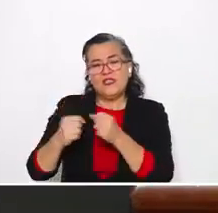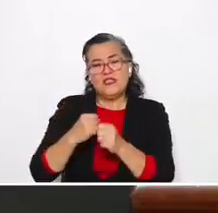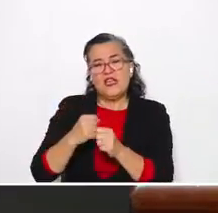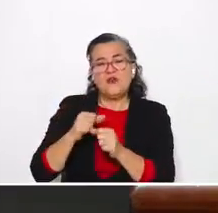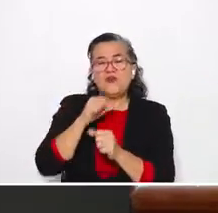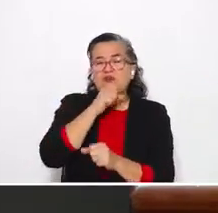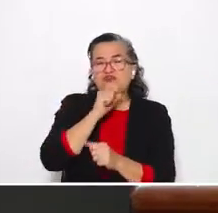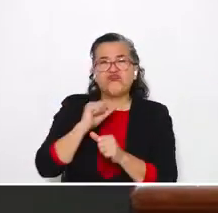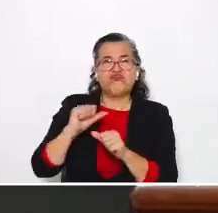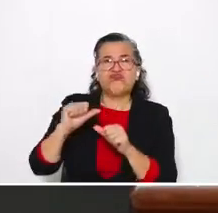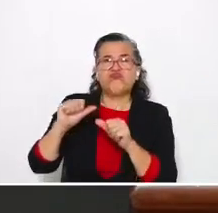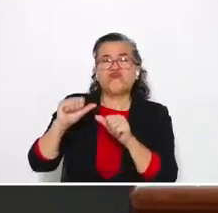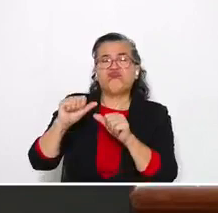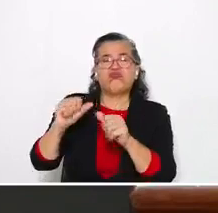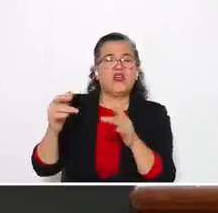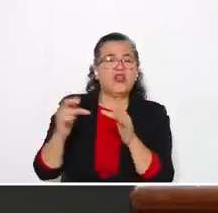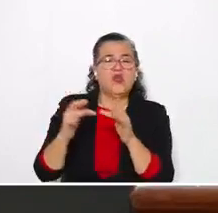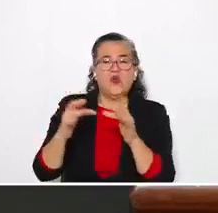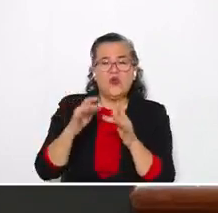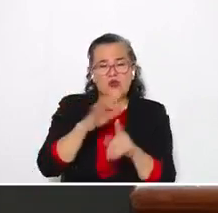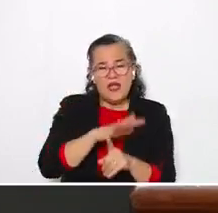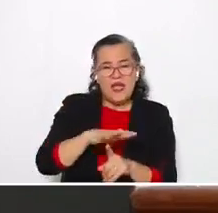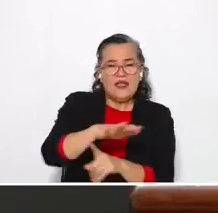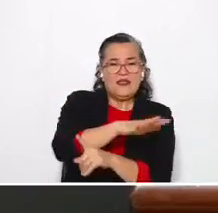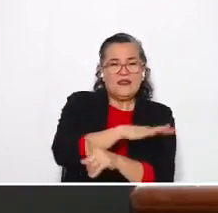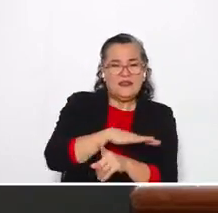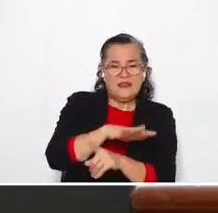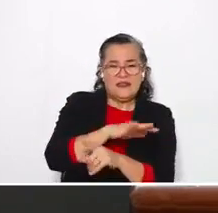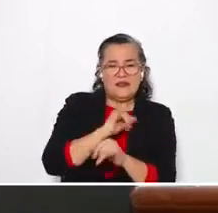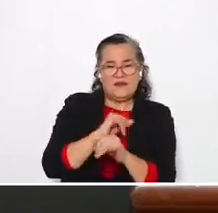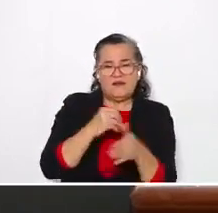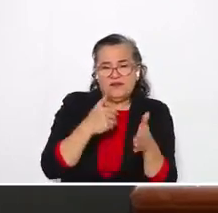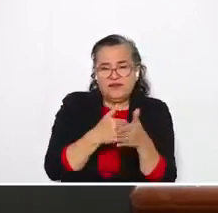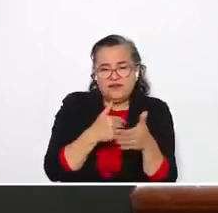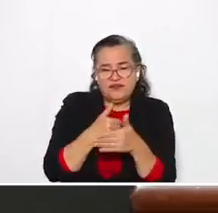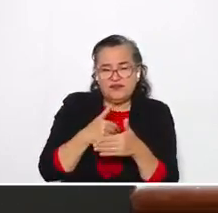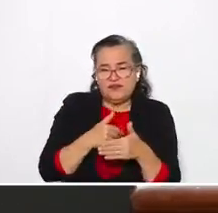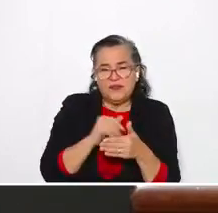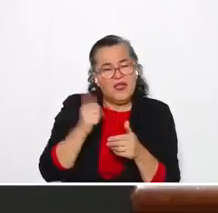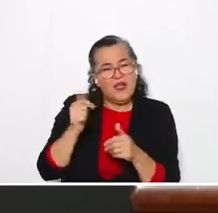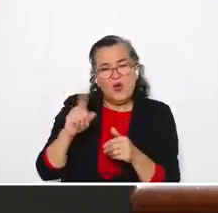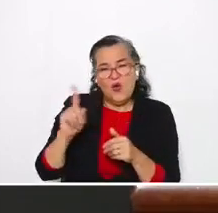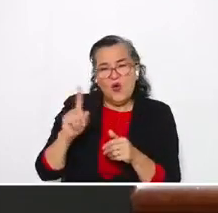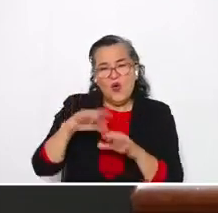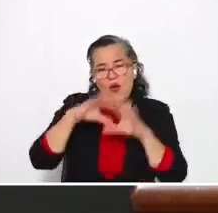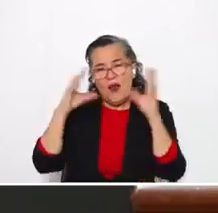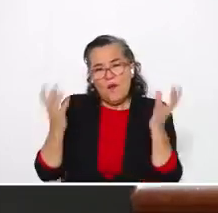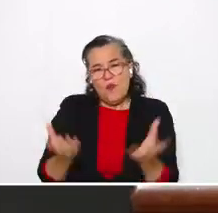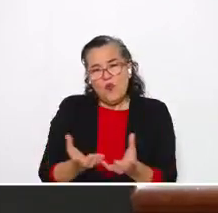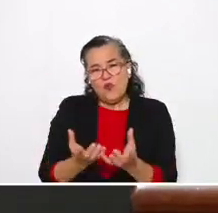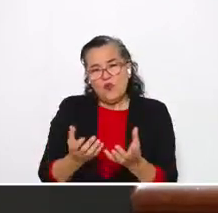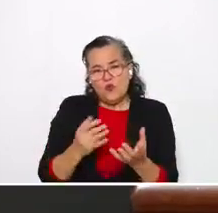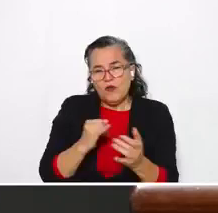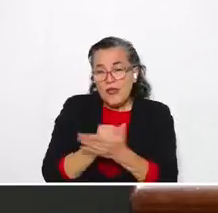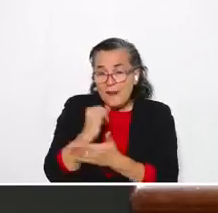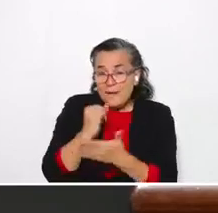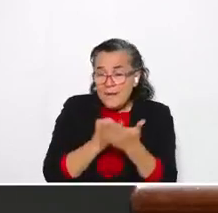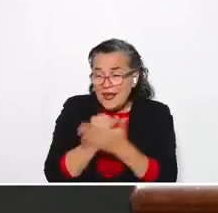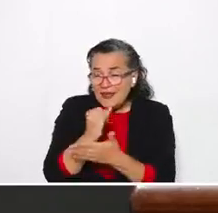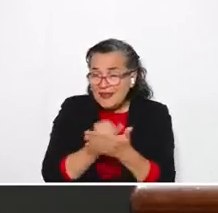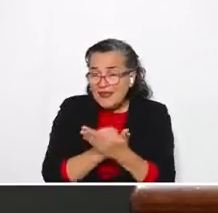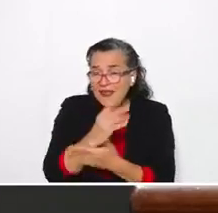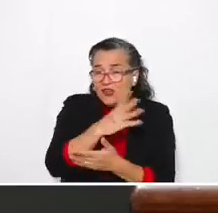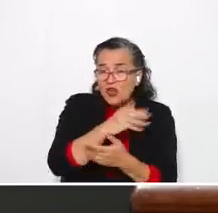más, de no contactarse con el contexto más inmediato ni con el resto del mundo mediante la investigación y